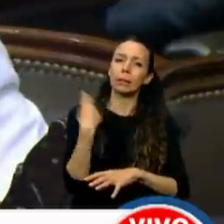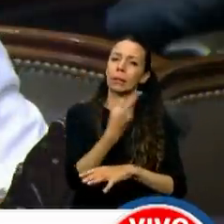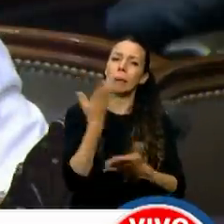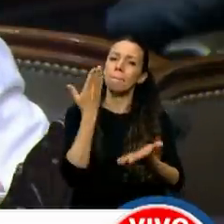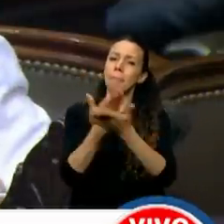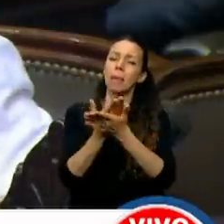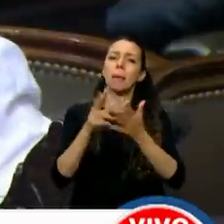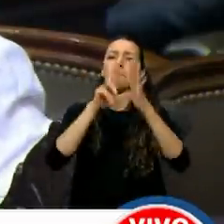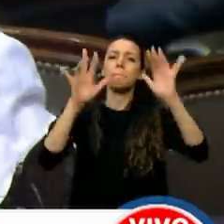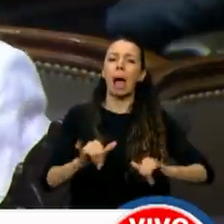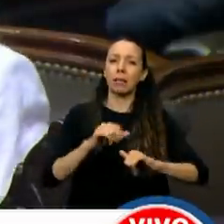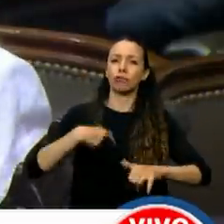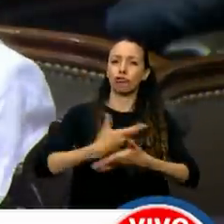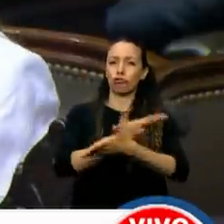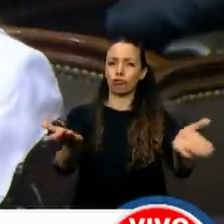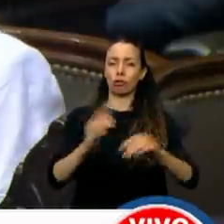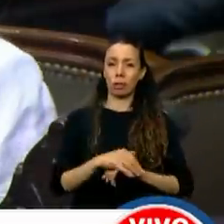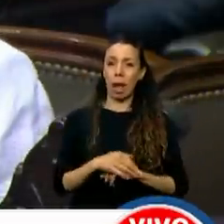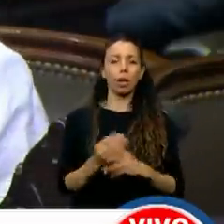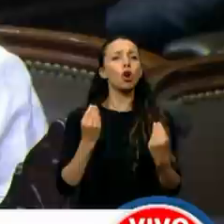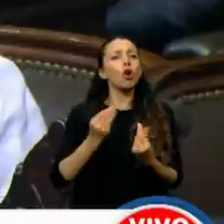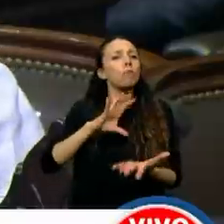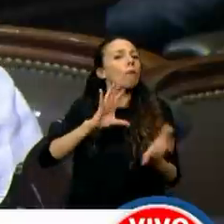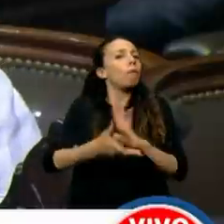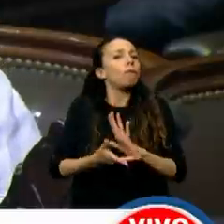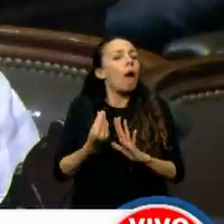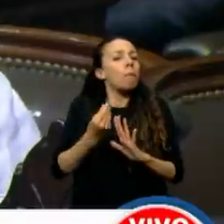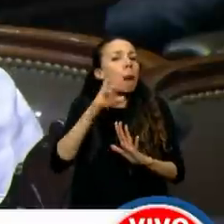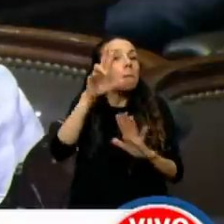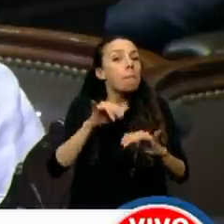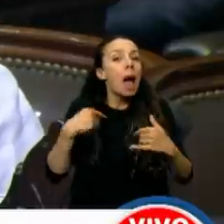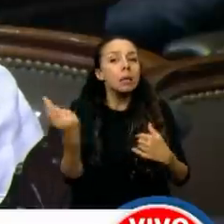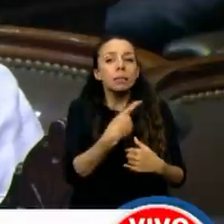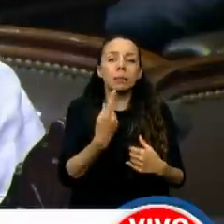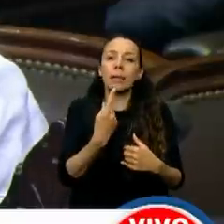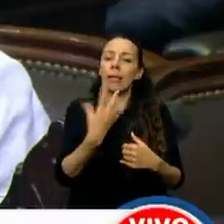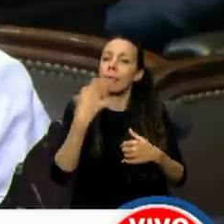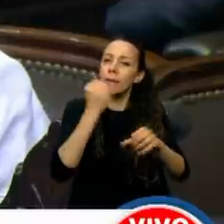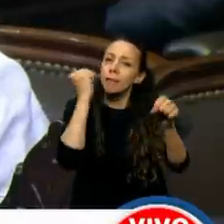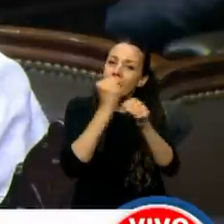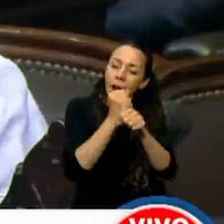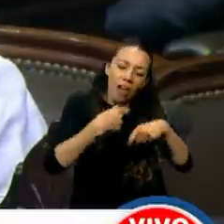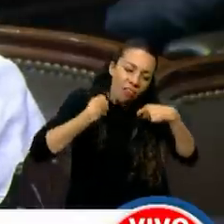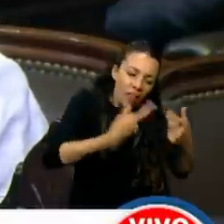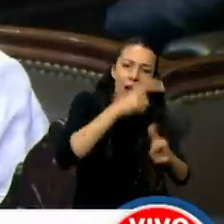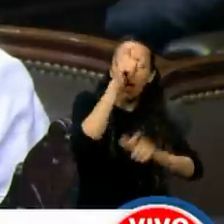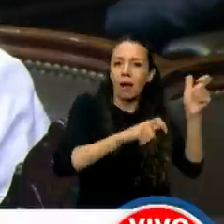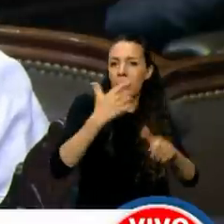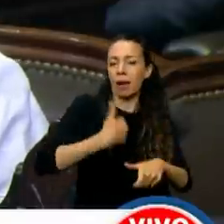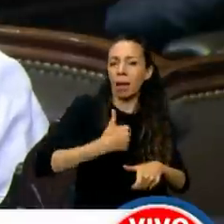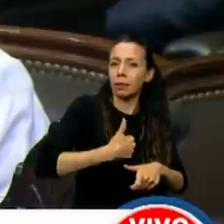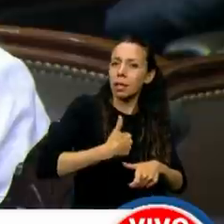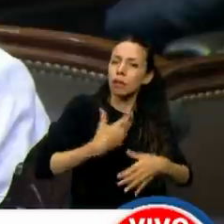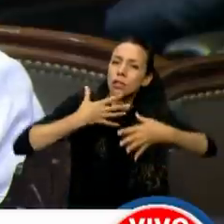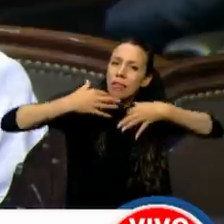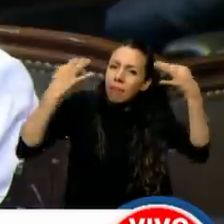manera de generar la paz social es justamente trabajar en función de los argentinos con la verdad de cara